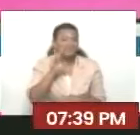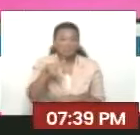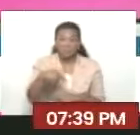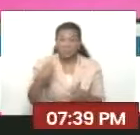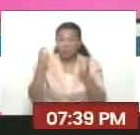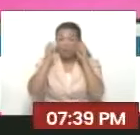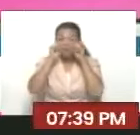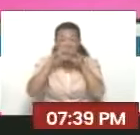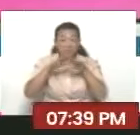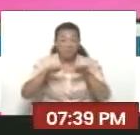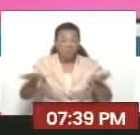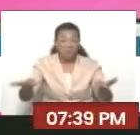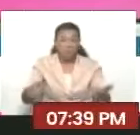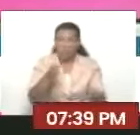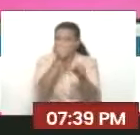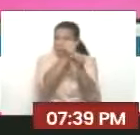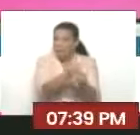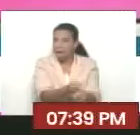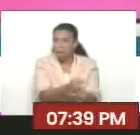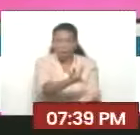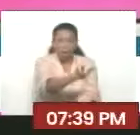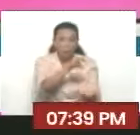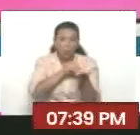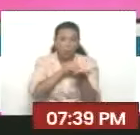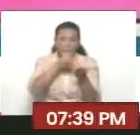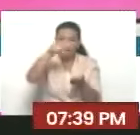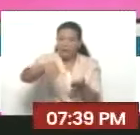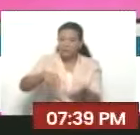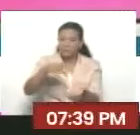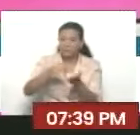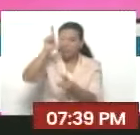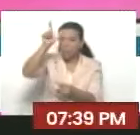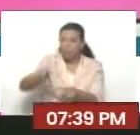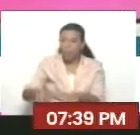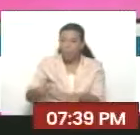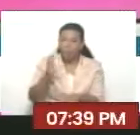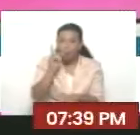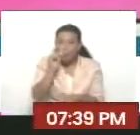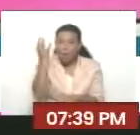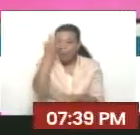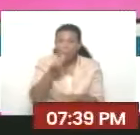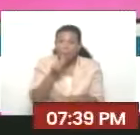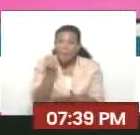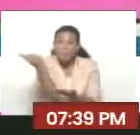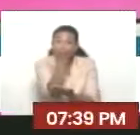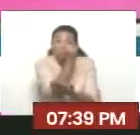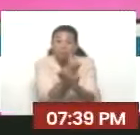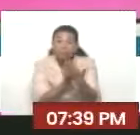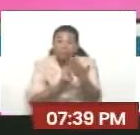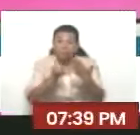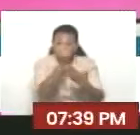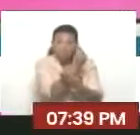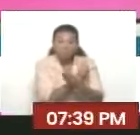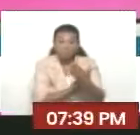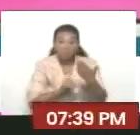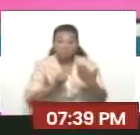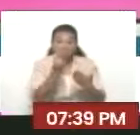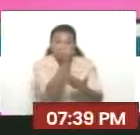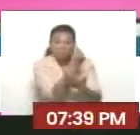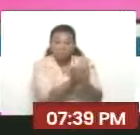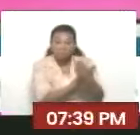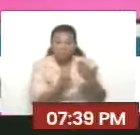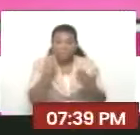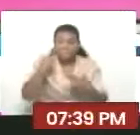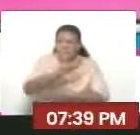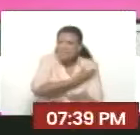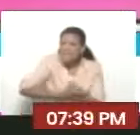foto corrió, pero de verdad no me esperaba que llegando a Los Teques hay un muchacho con esta foto hecho de su puño y letra, de su mano, perdón, y me